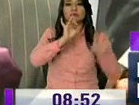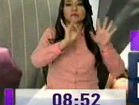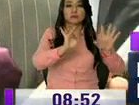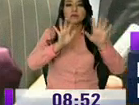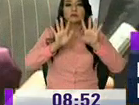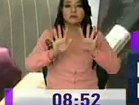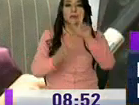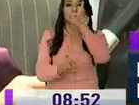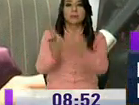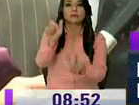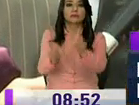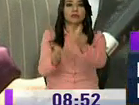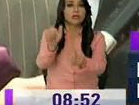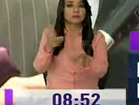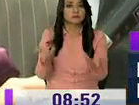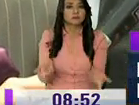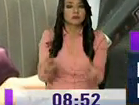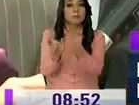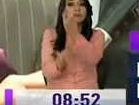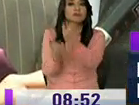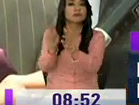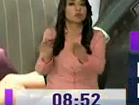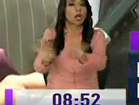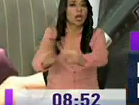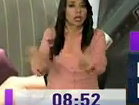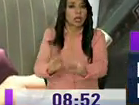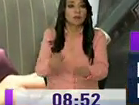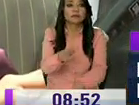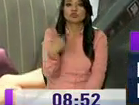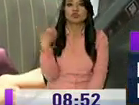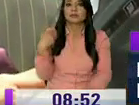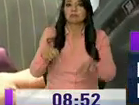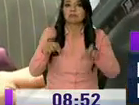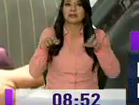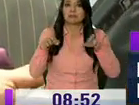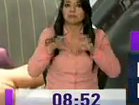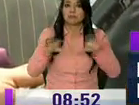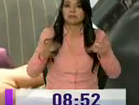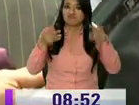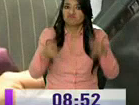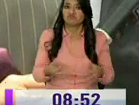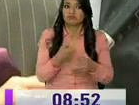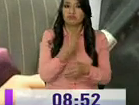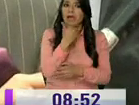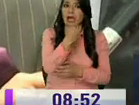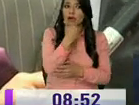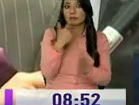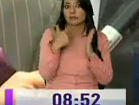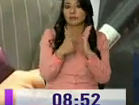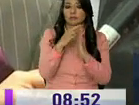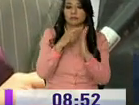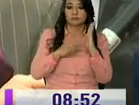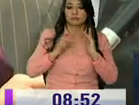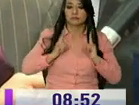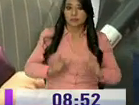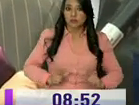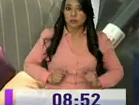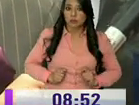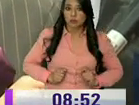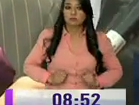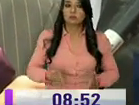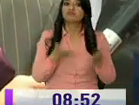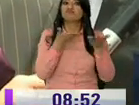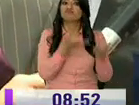275 personas naturales que sin tener licencias ni permisos sanitarios ofertaron a